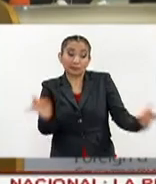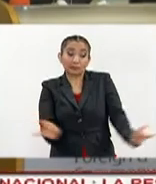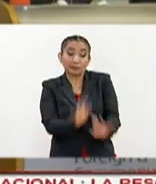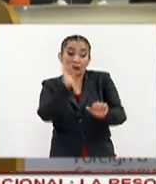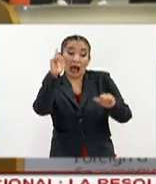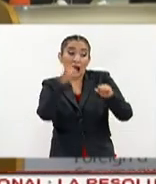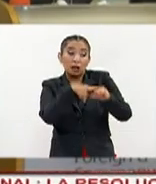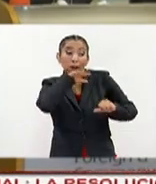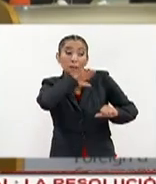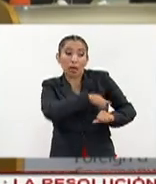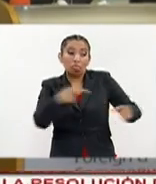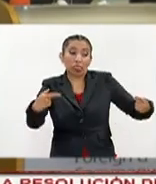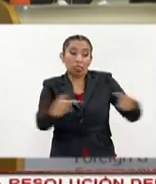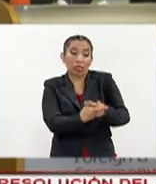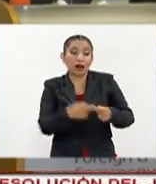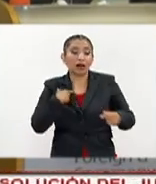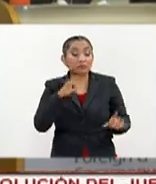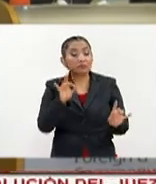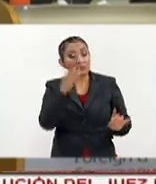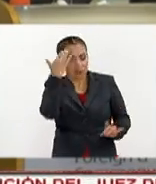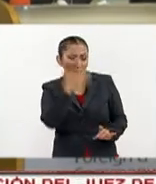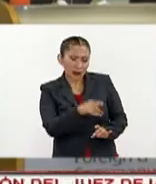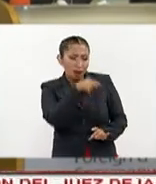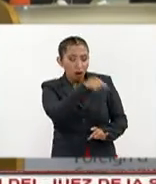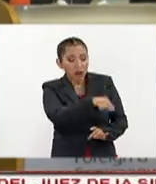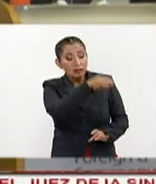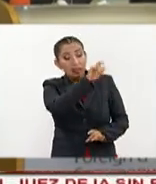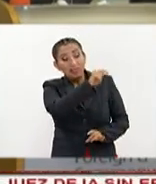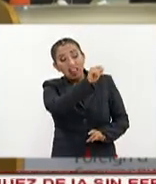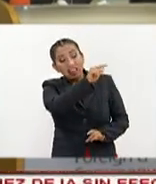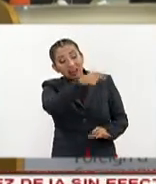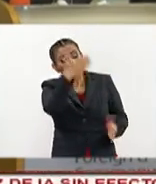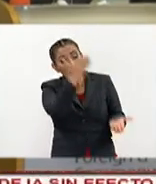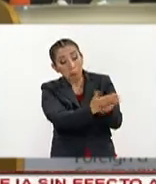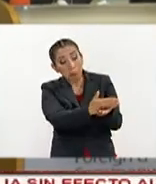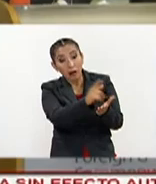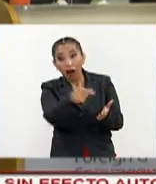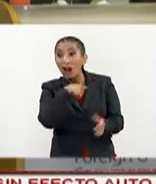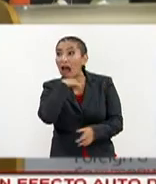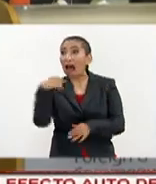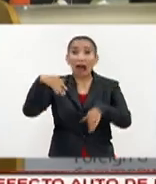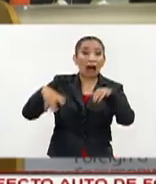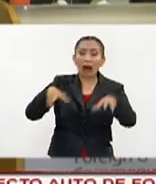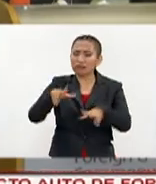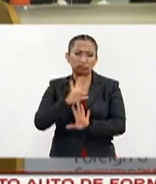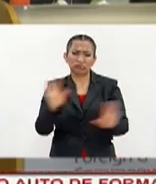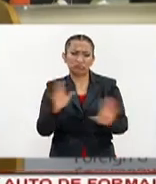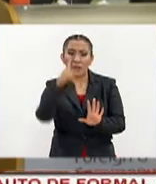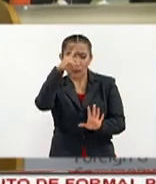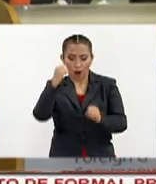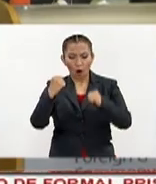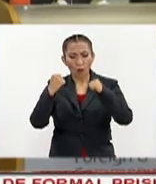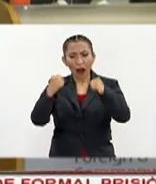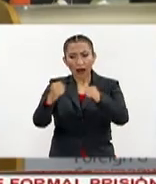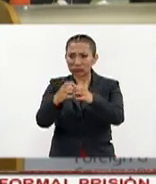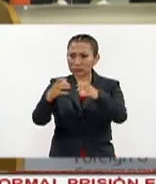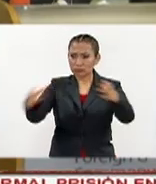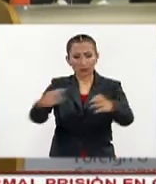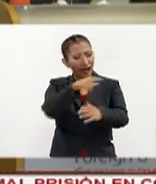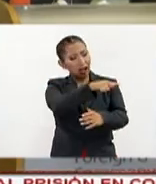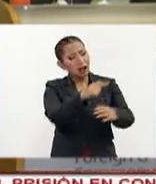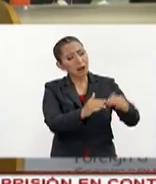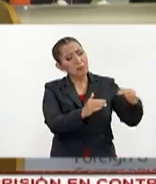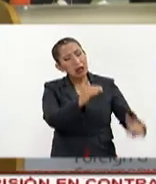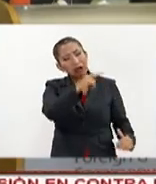viene y reconocemos que si, por algún motivo, NAFTA no continúa, no es el fin del mundo. México es más fuerte y grande que NAFTA